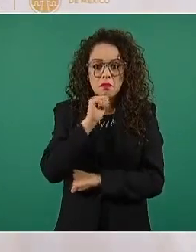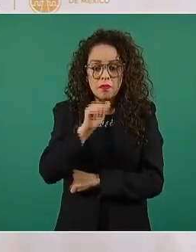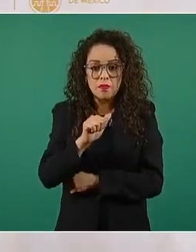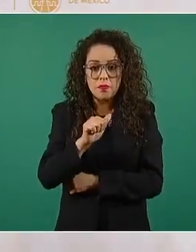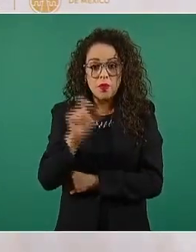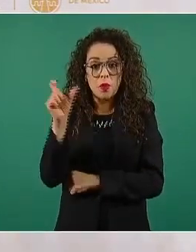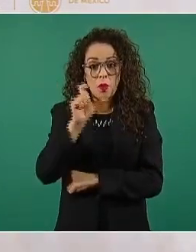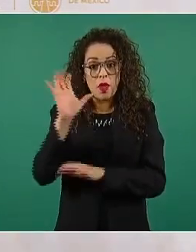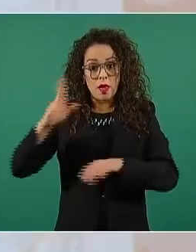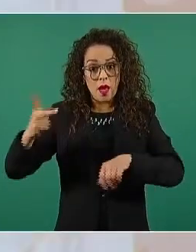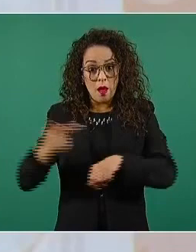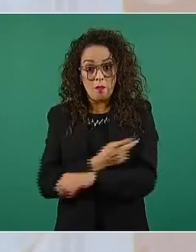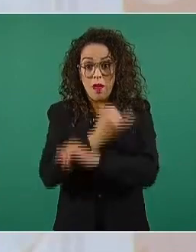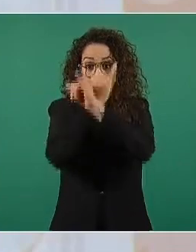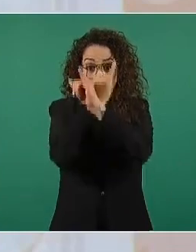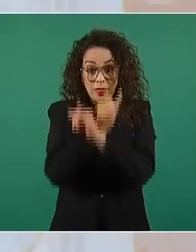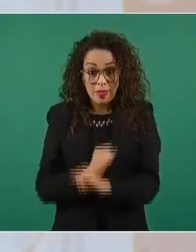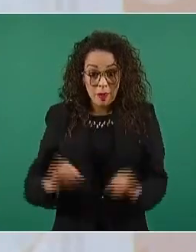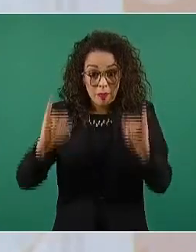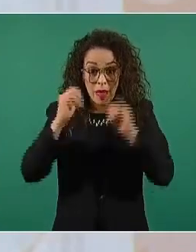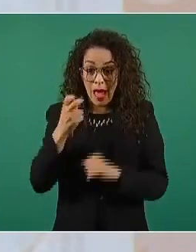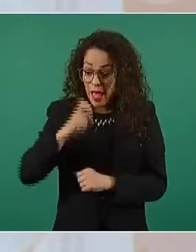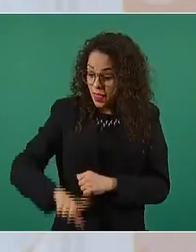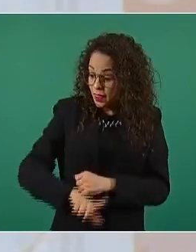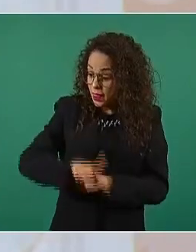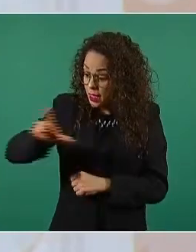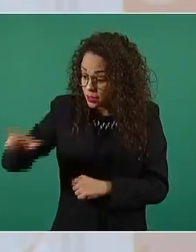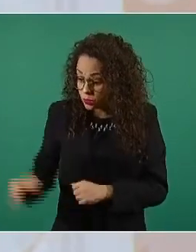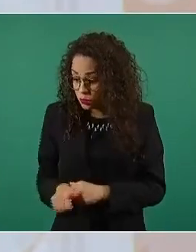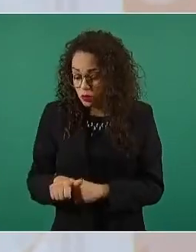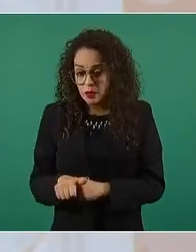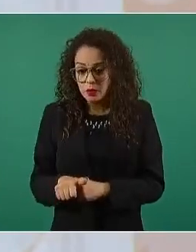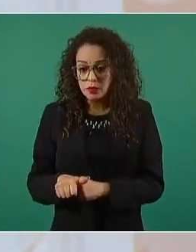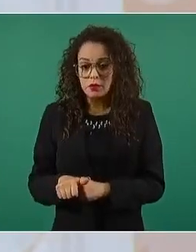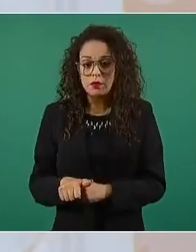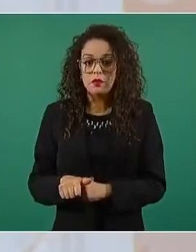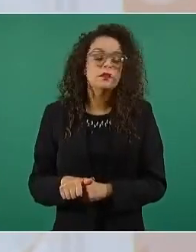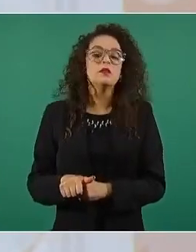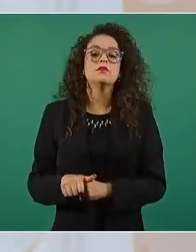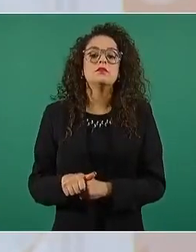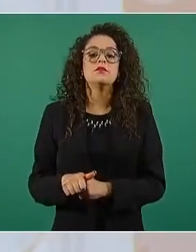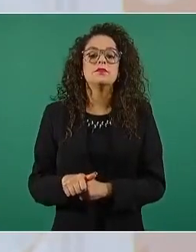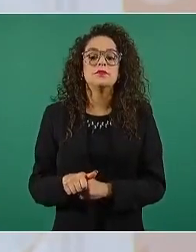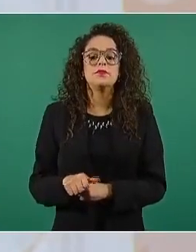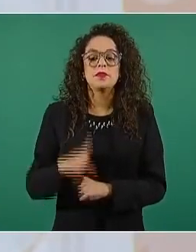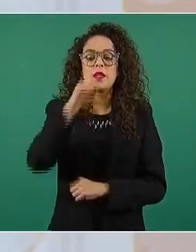de la independencia, a partir de